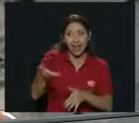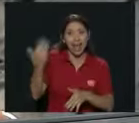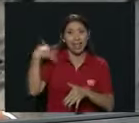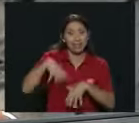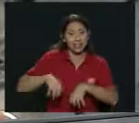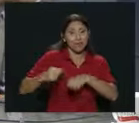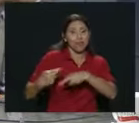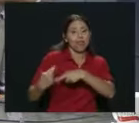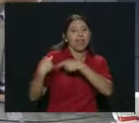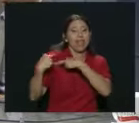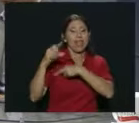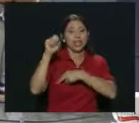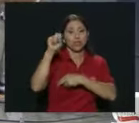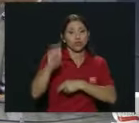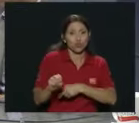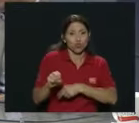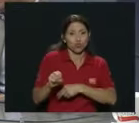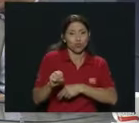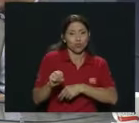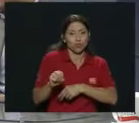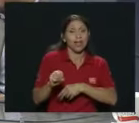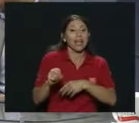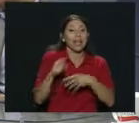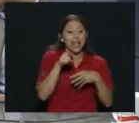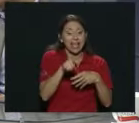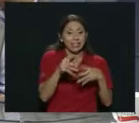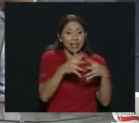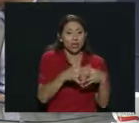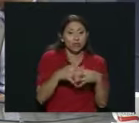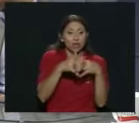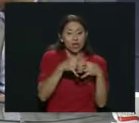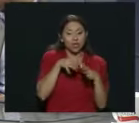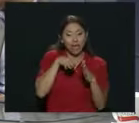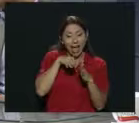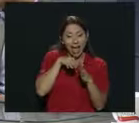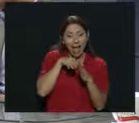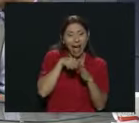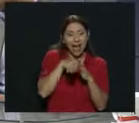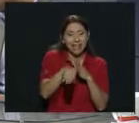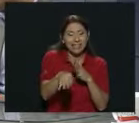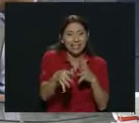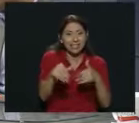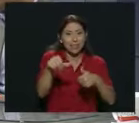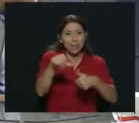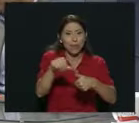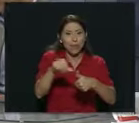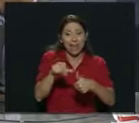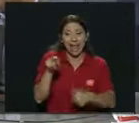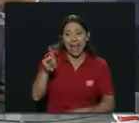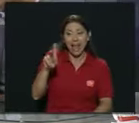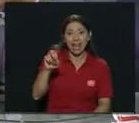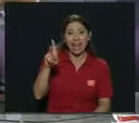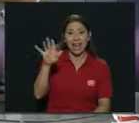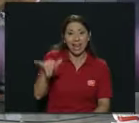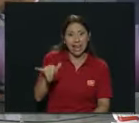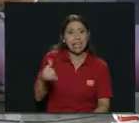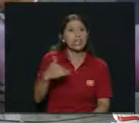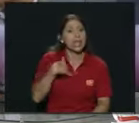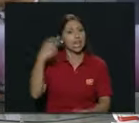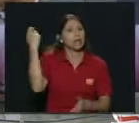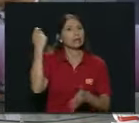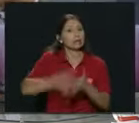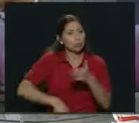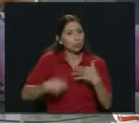de los Estados Unidos hacia Centroamérica. Kelly tiene una política dura migratoria y consideran que el